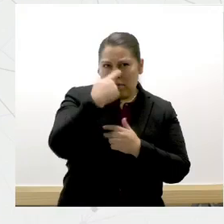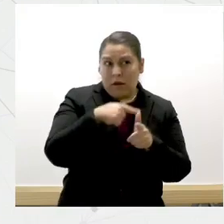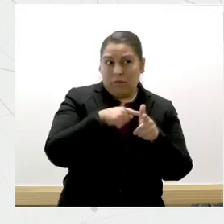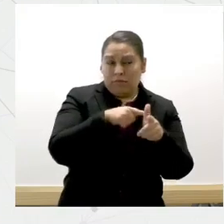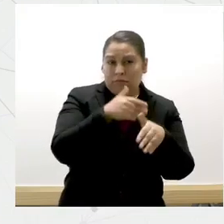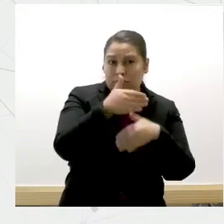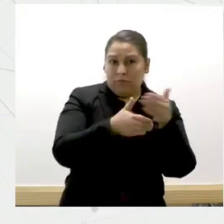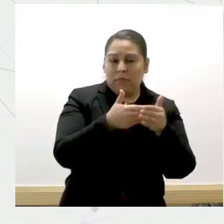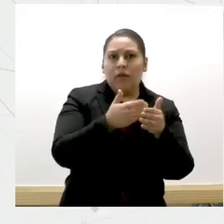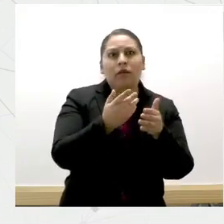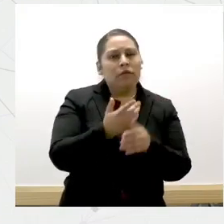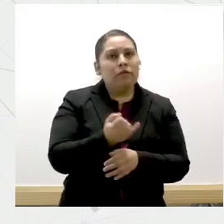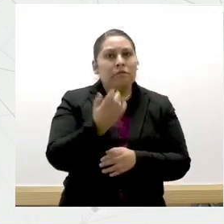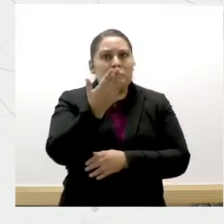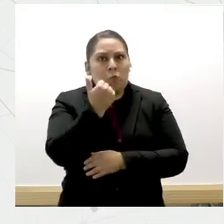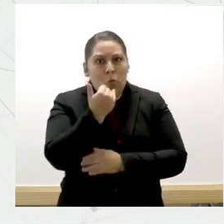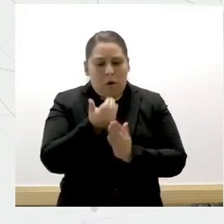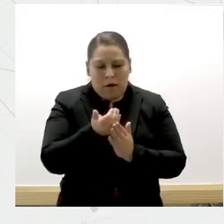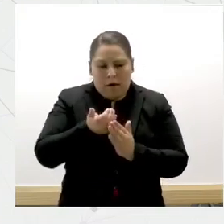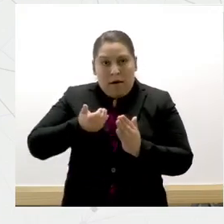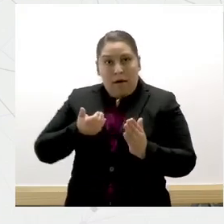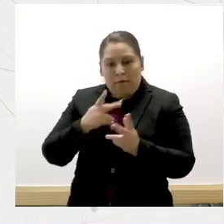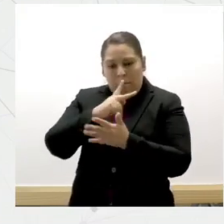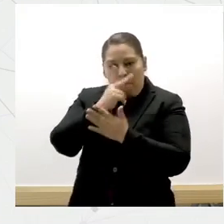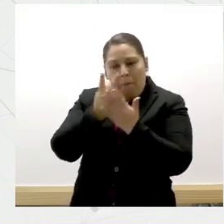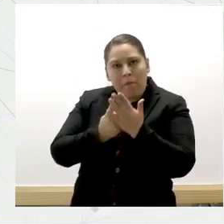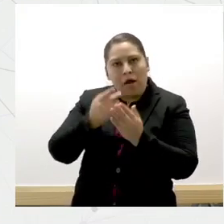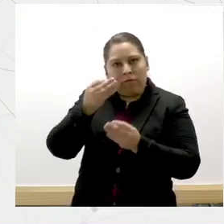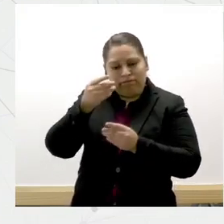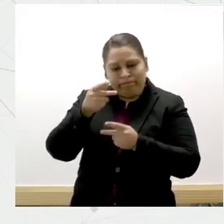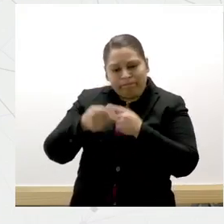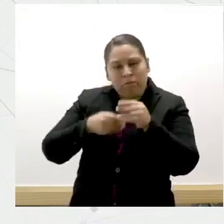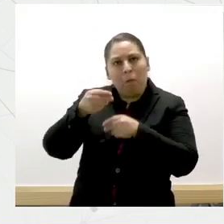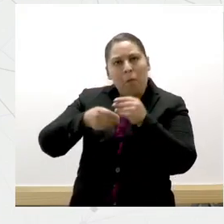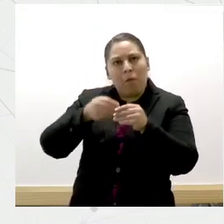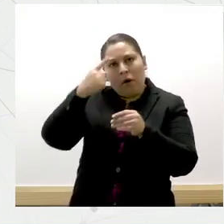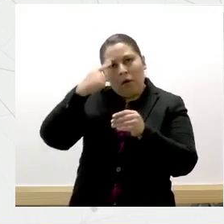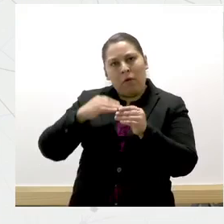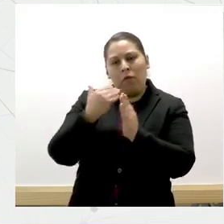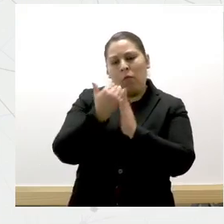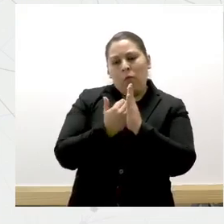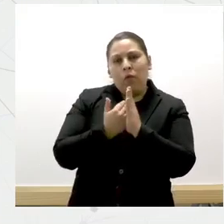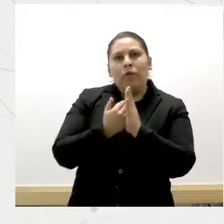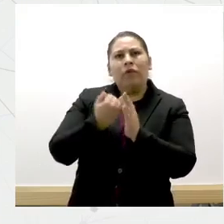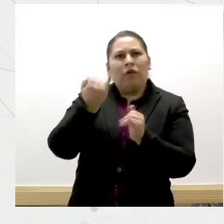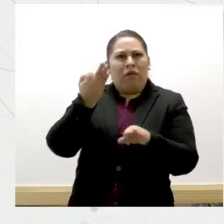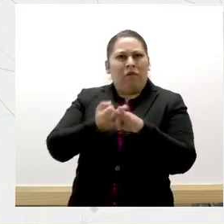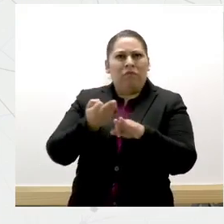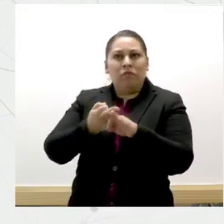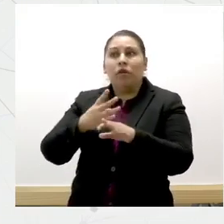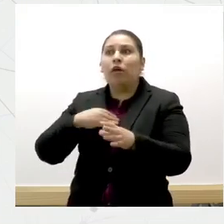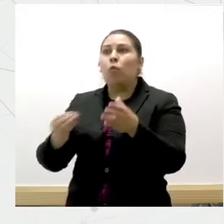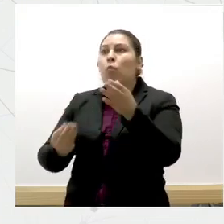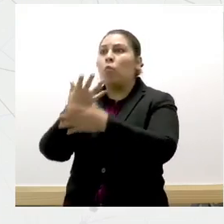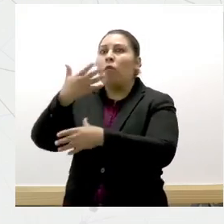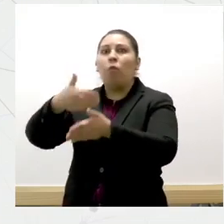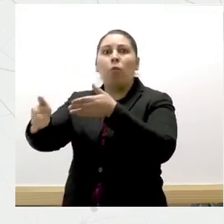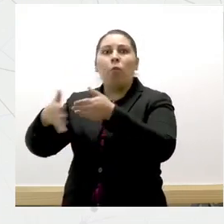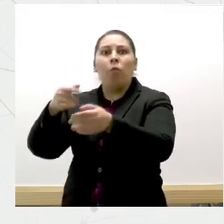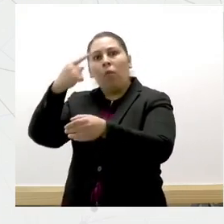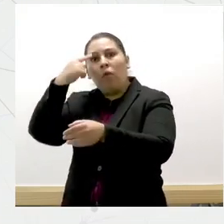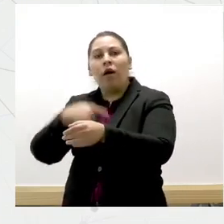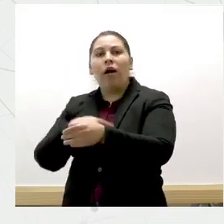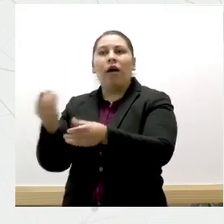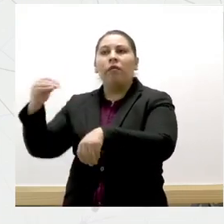podría suceder que en estos momentos se estén utilizando sistemas de IA sin estas garantías, ¿no? Sin ese marco de